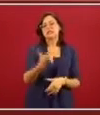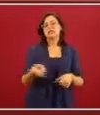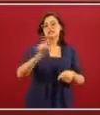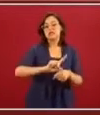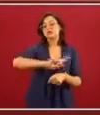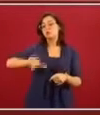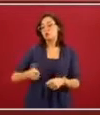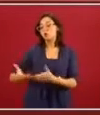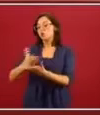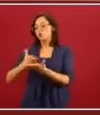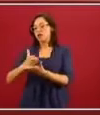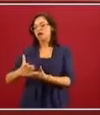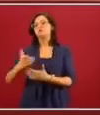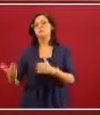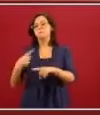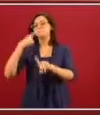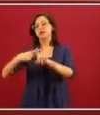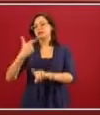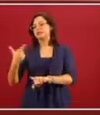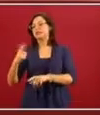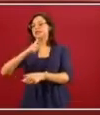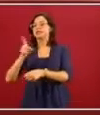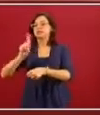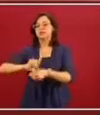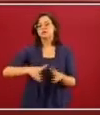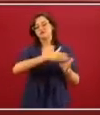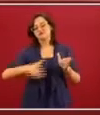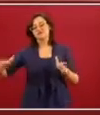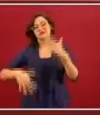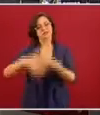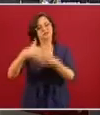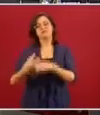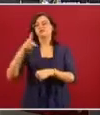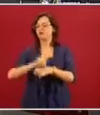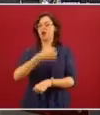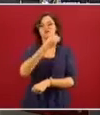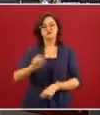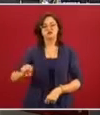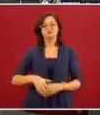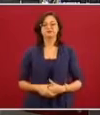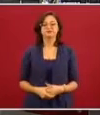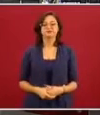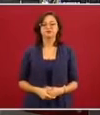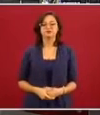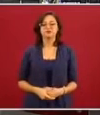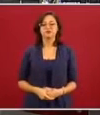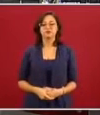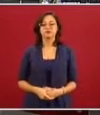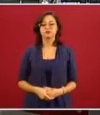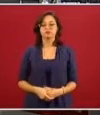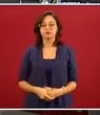intervenciones para que a nivel poblacional se empiece a ver el efecto, ¿no? Con relación a la primera pregunta, si